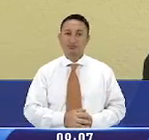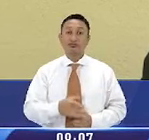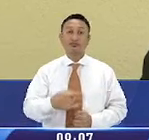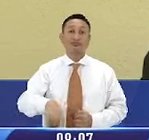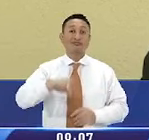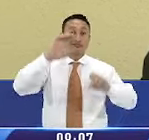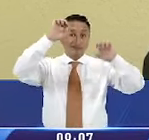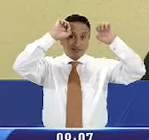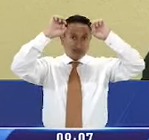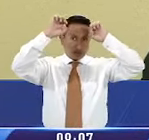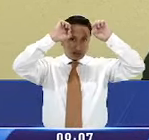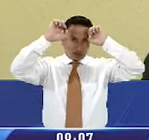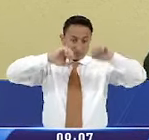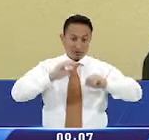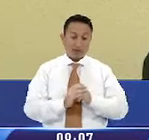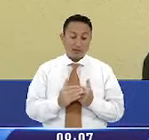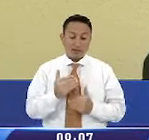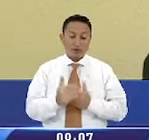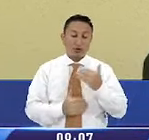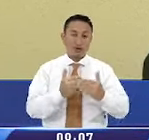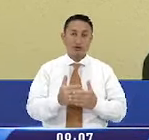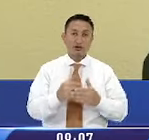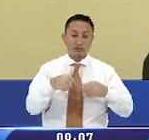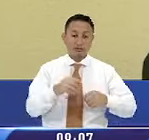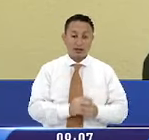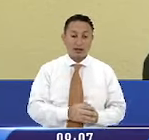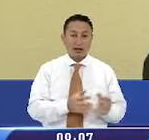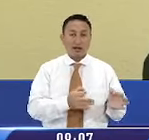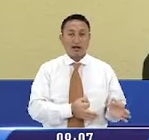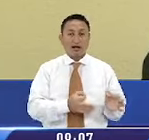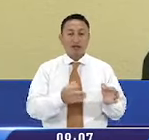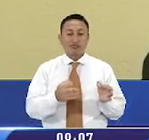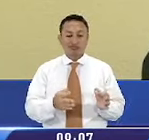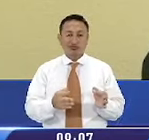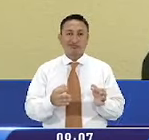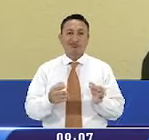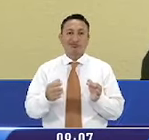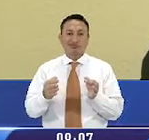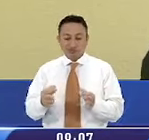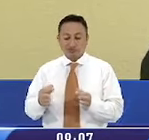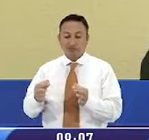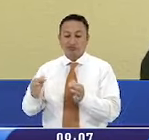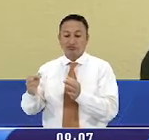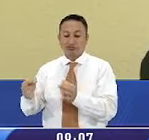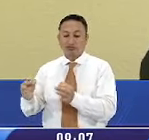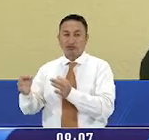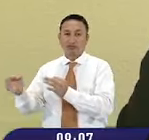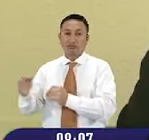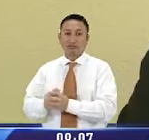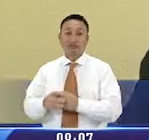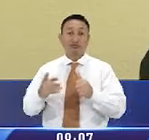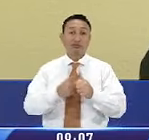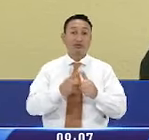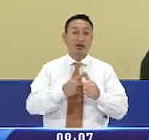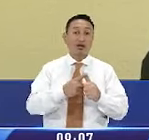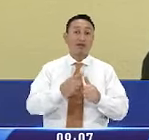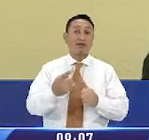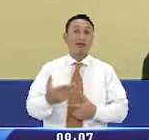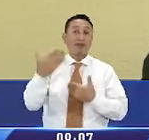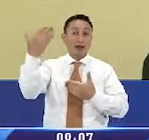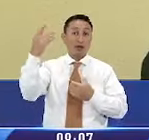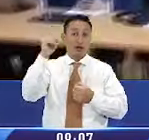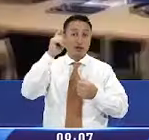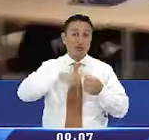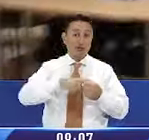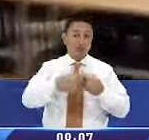estrategias para que el proceso pueda tomar un poco más de tiempo y para que lo político pueda inmiscuirse en lo